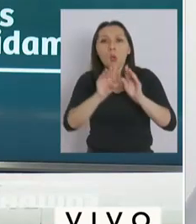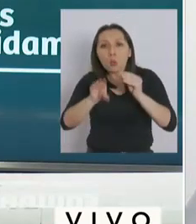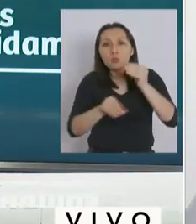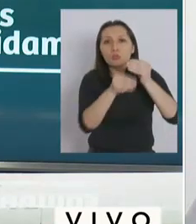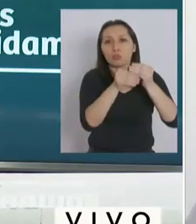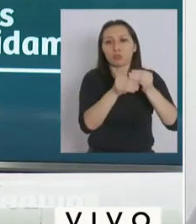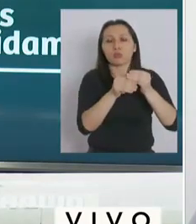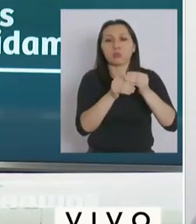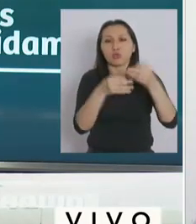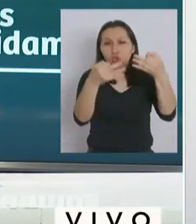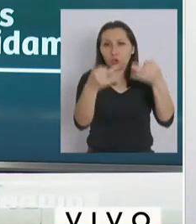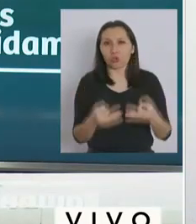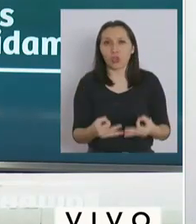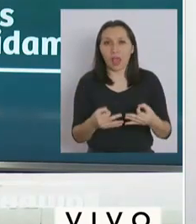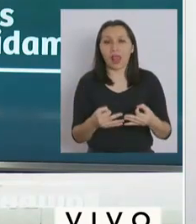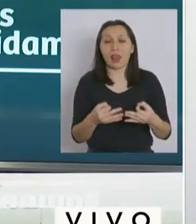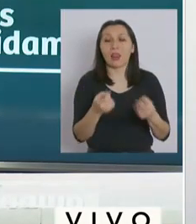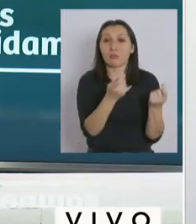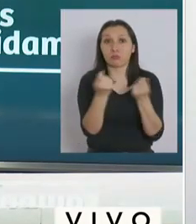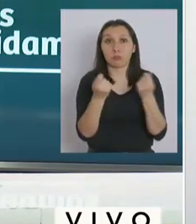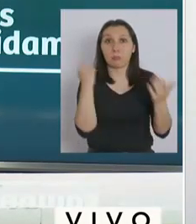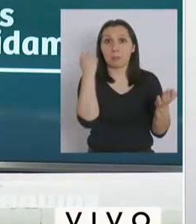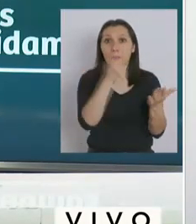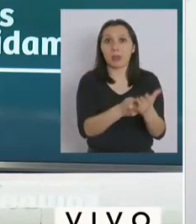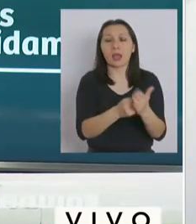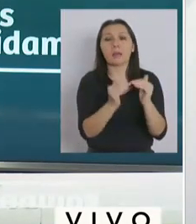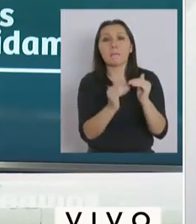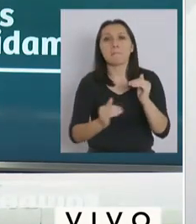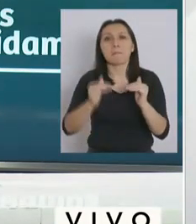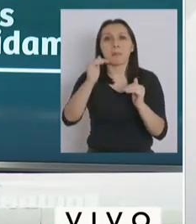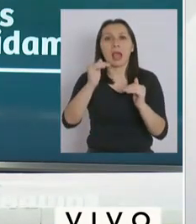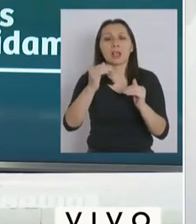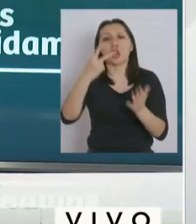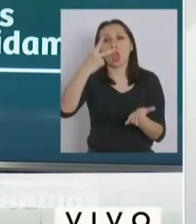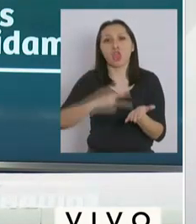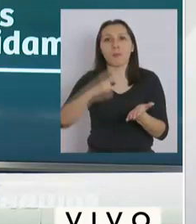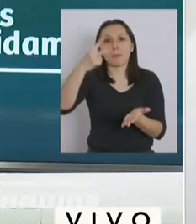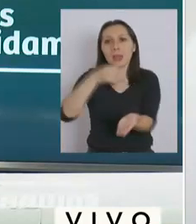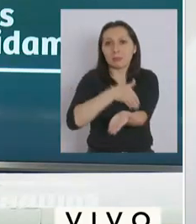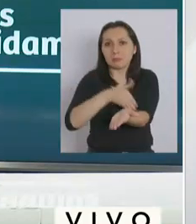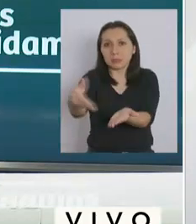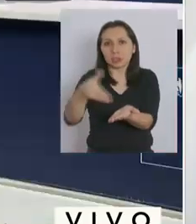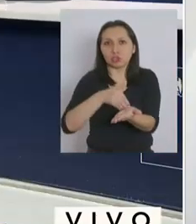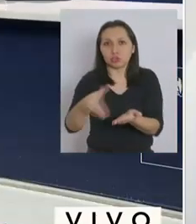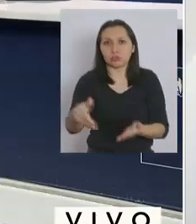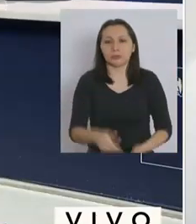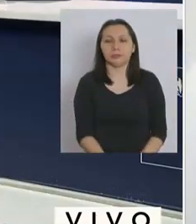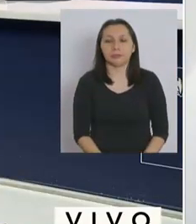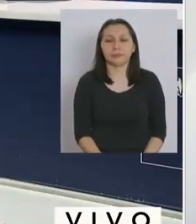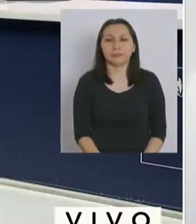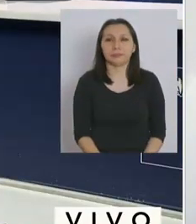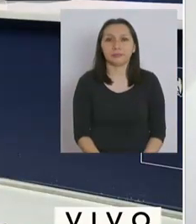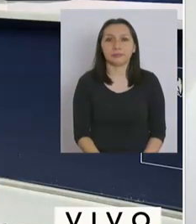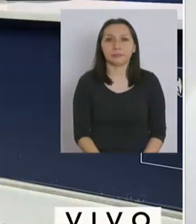adicionales y el monto total supera discretamente los 2.000 millones.